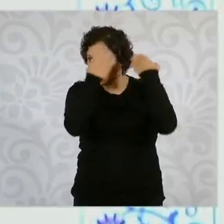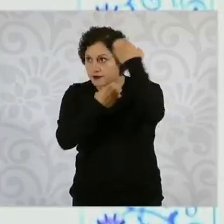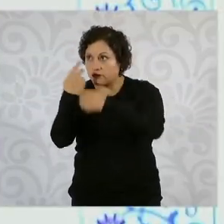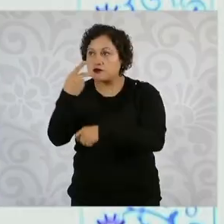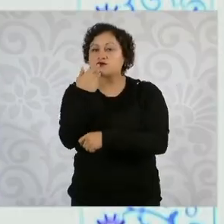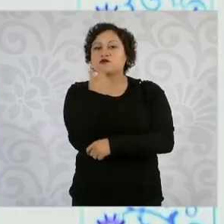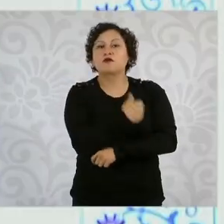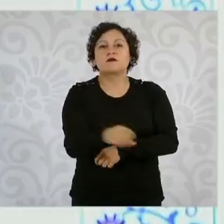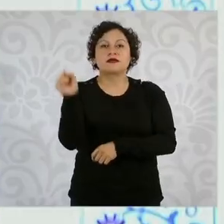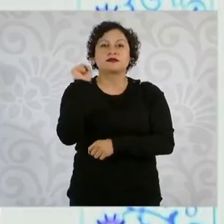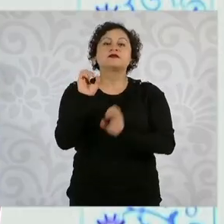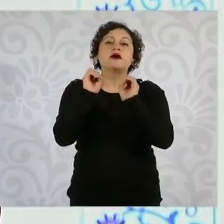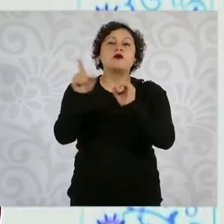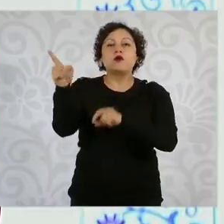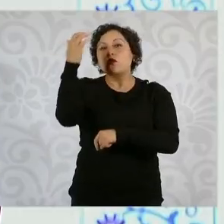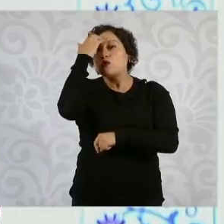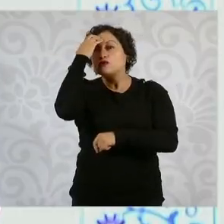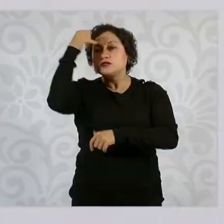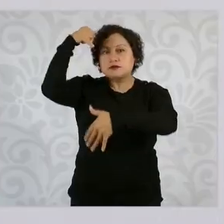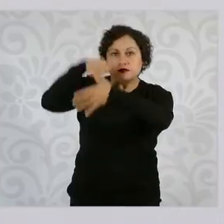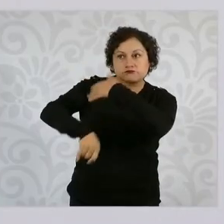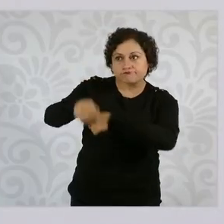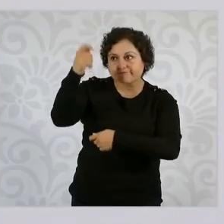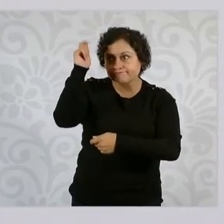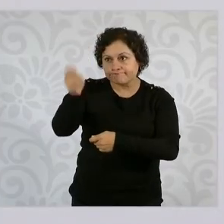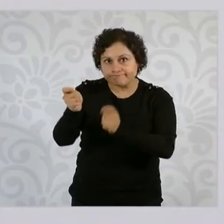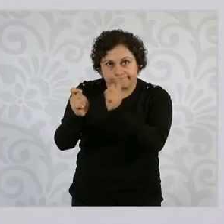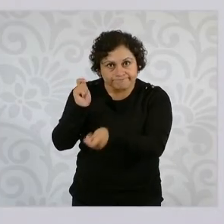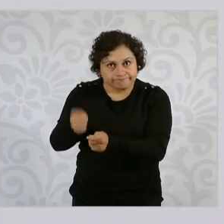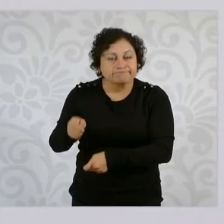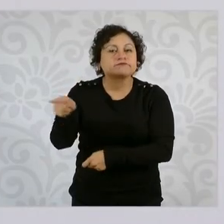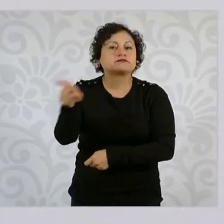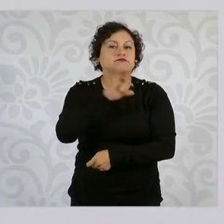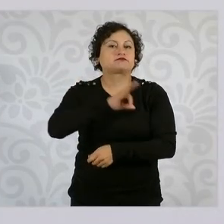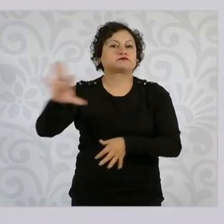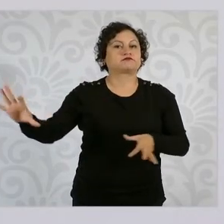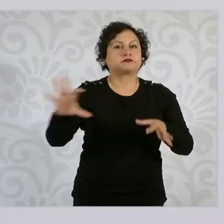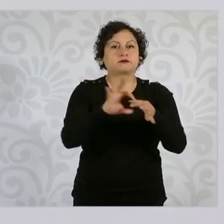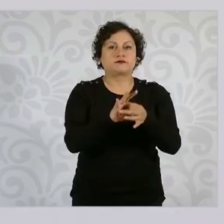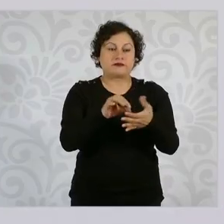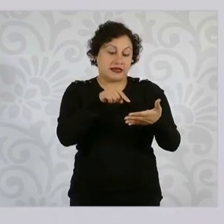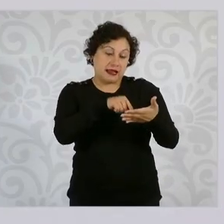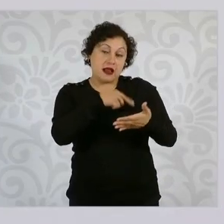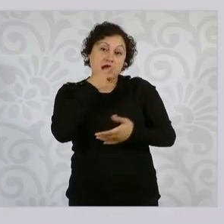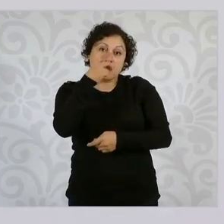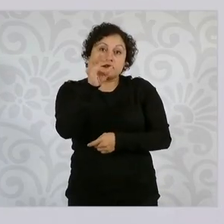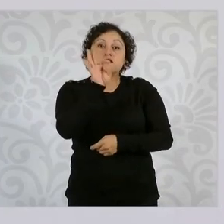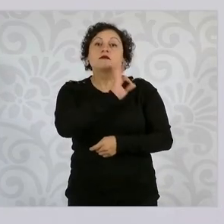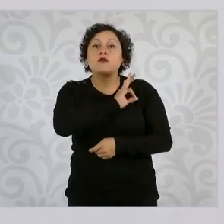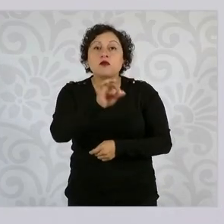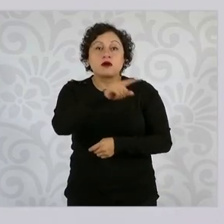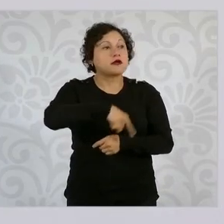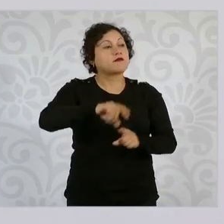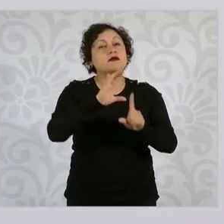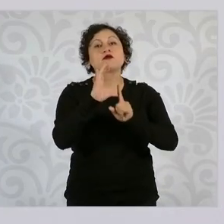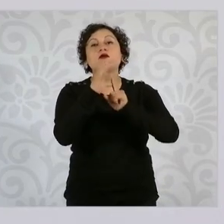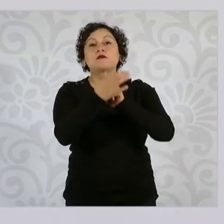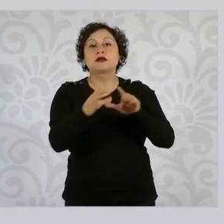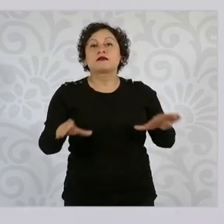sus conocimientos técnicos. Se establece aquí la posibilidad de que los comités realicen